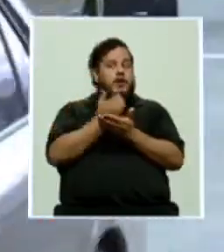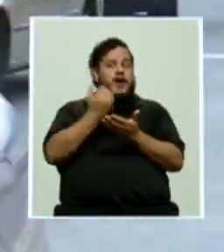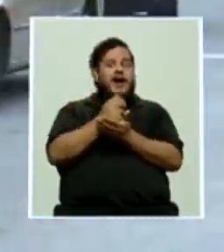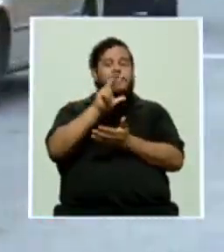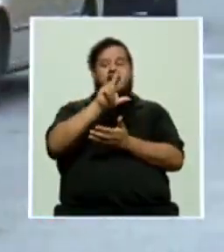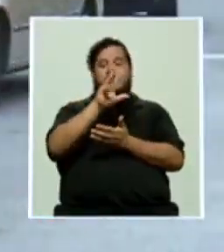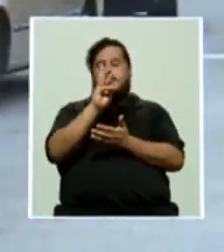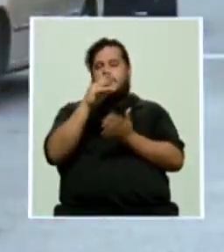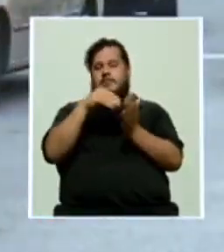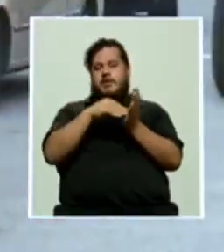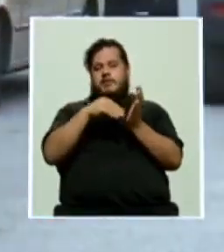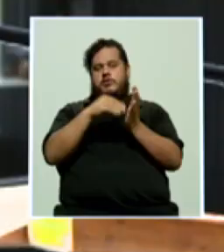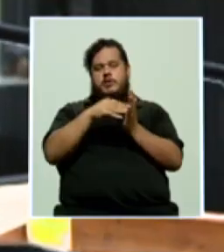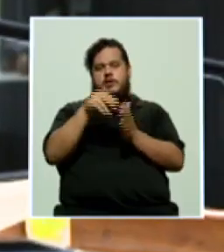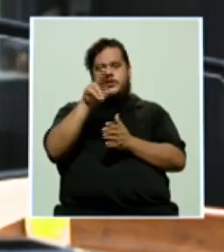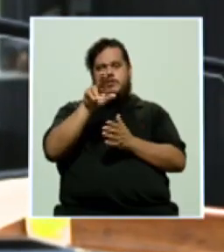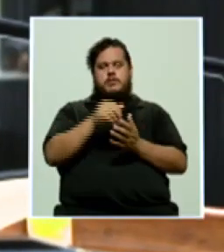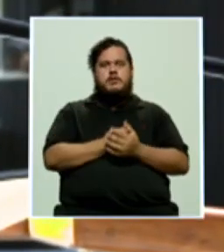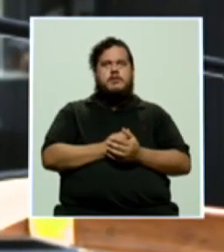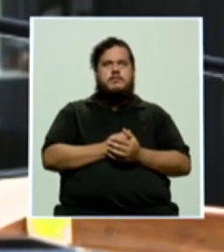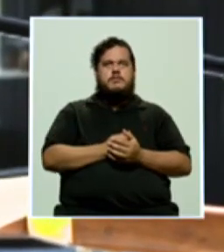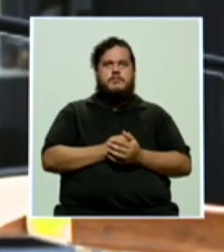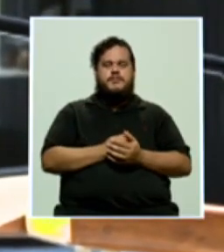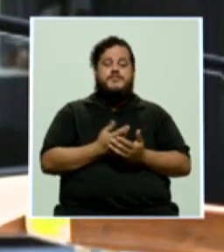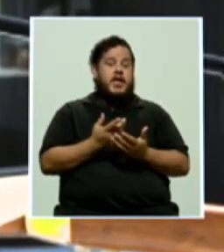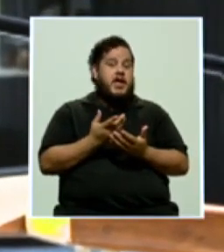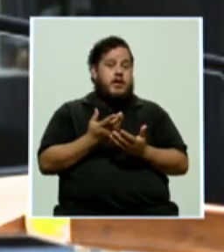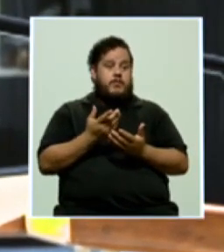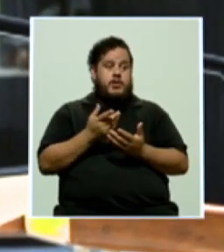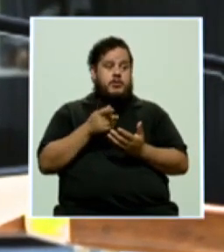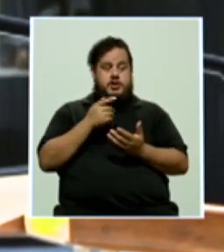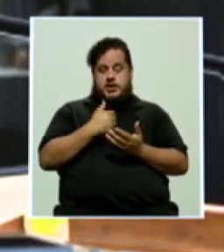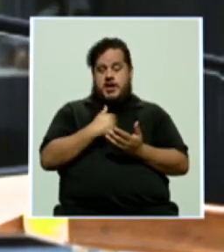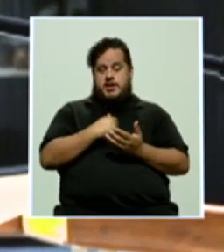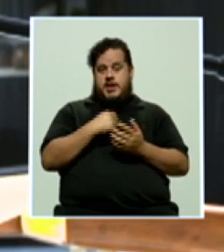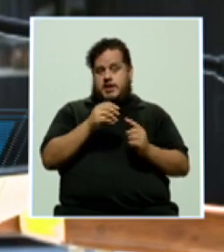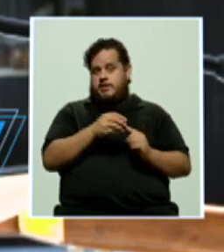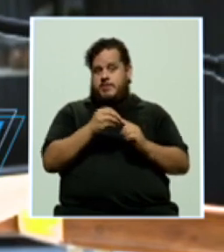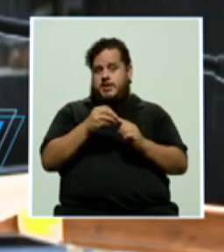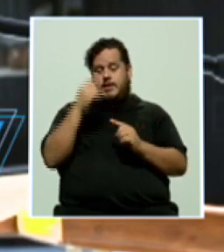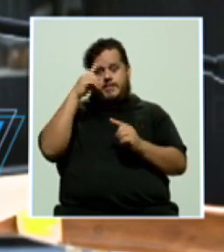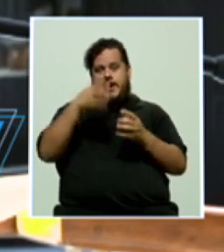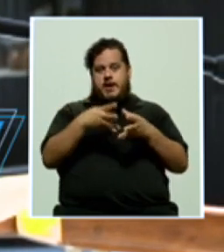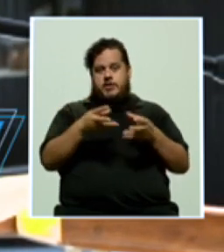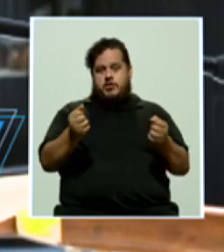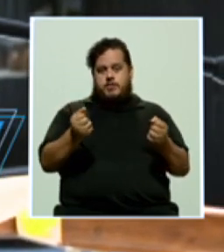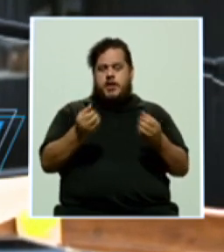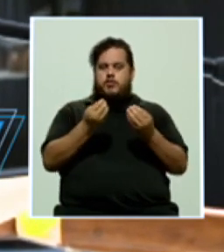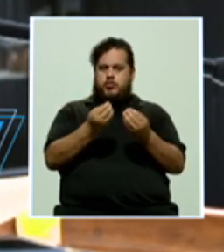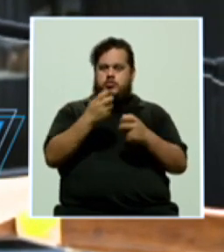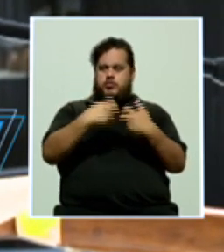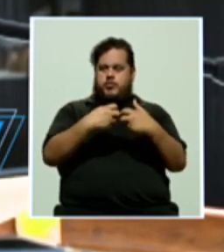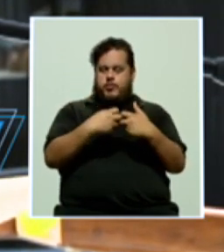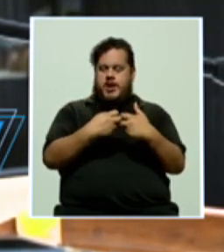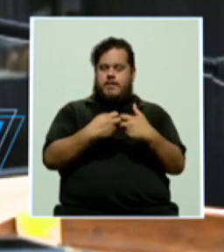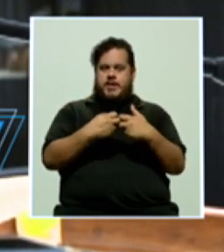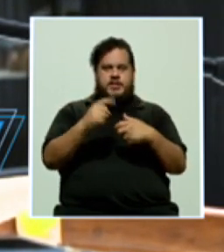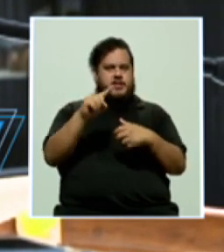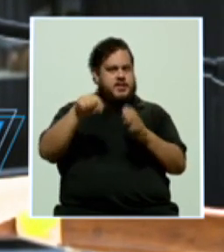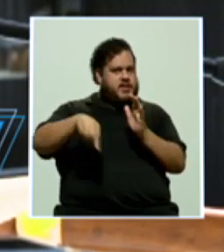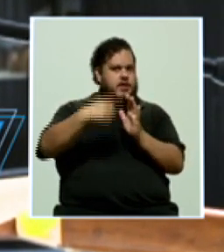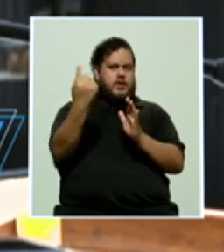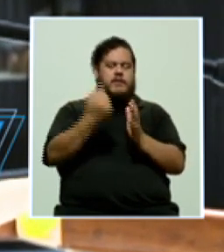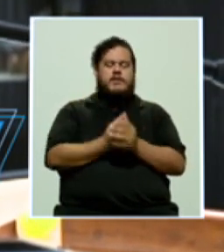36.000 millones de colones. Esta ley tiene la particularidad de resolver varios problemas a la vez. Ahí uno